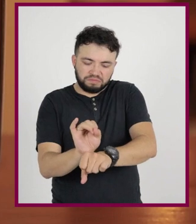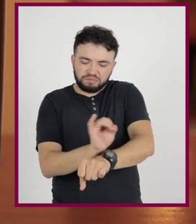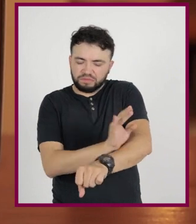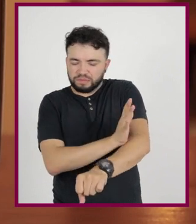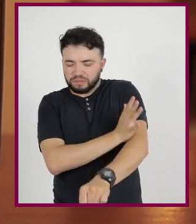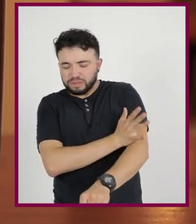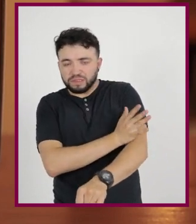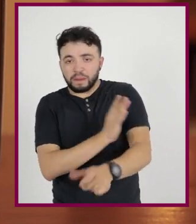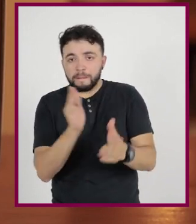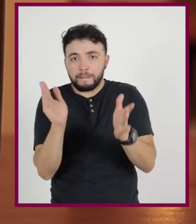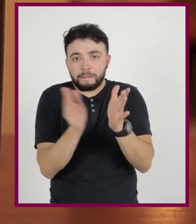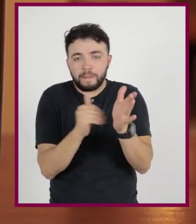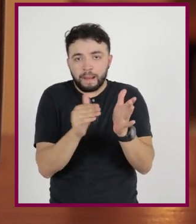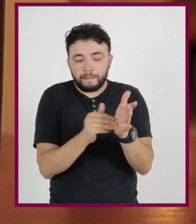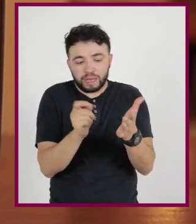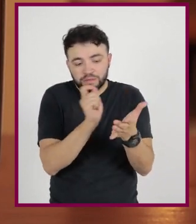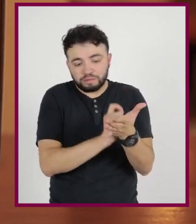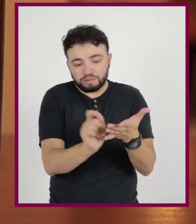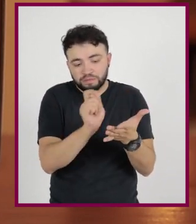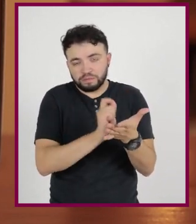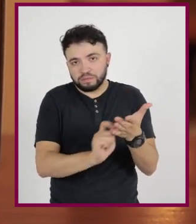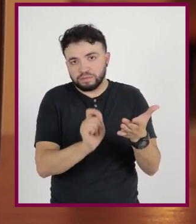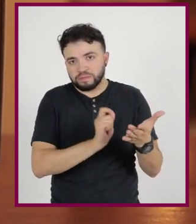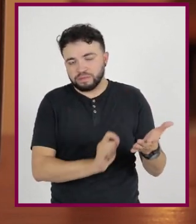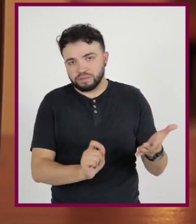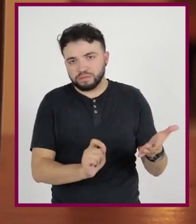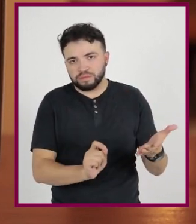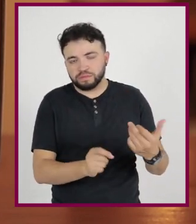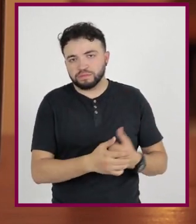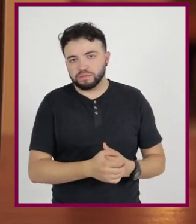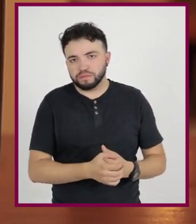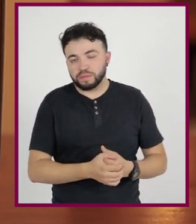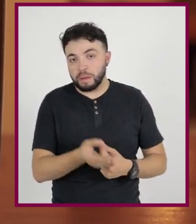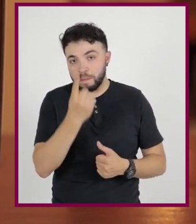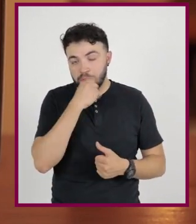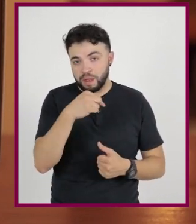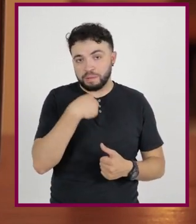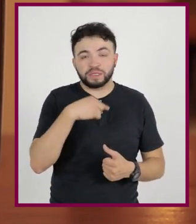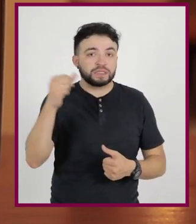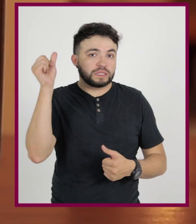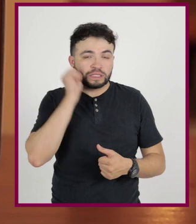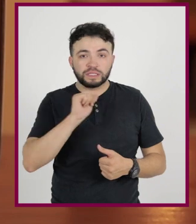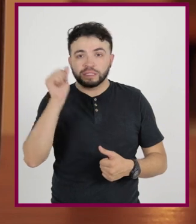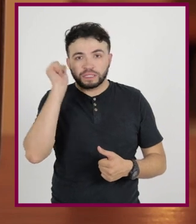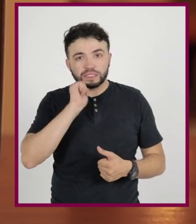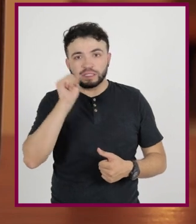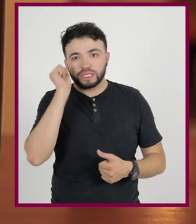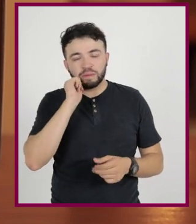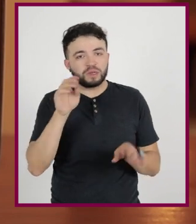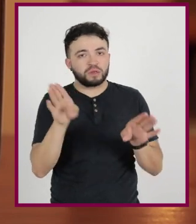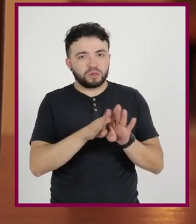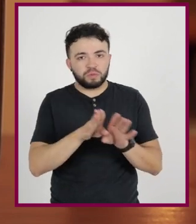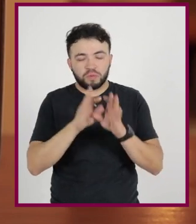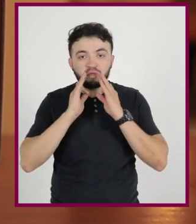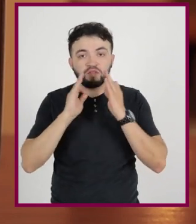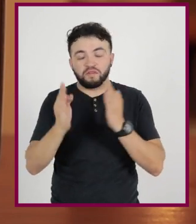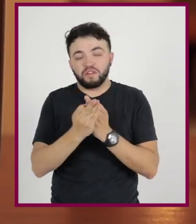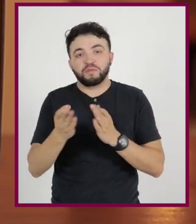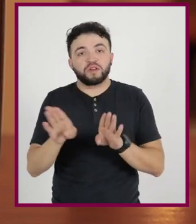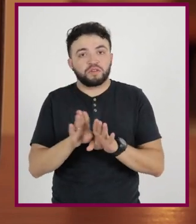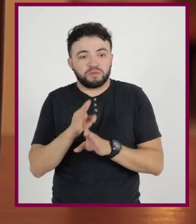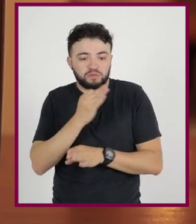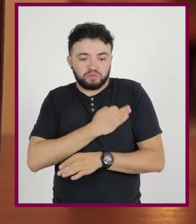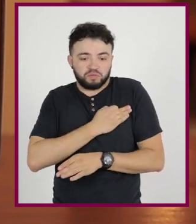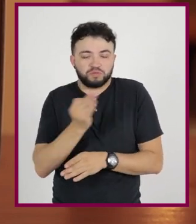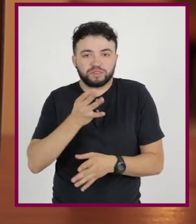sentimientos o emociones a través del papel. Y pues para mí siempre ha sido pues una forma